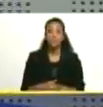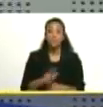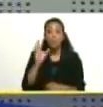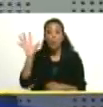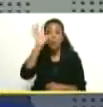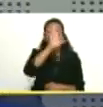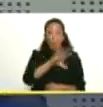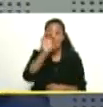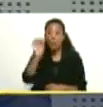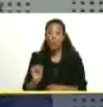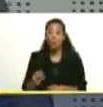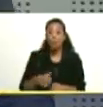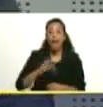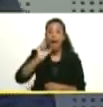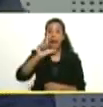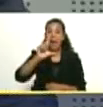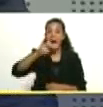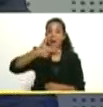La Habana,